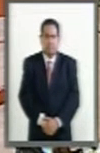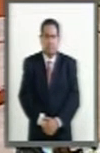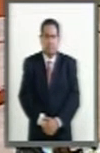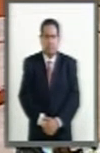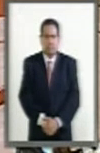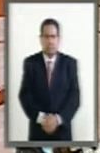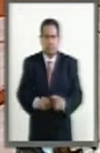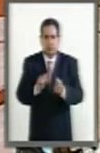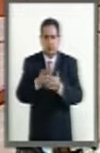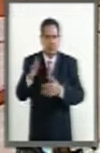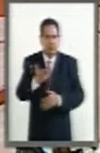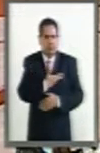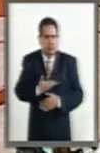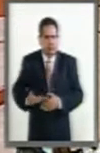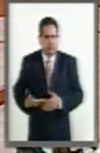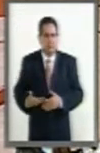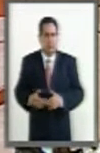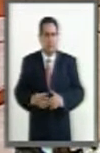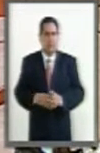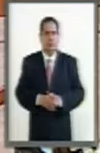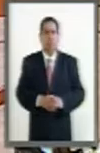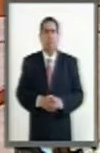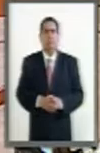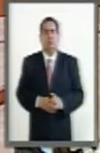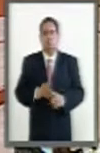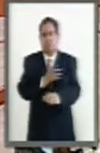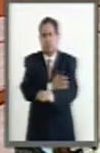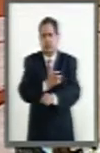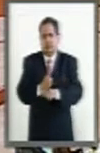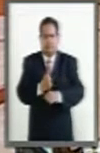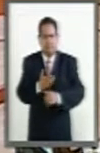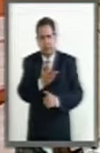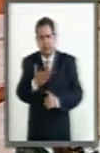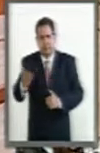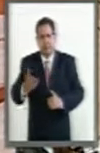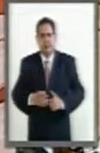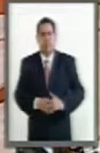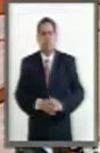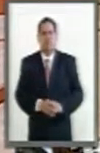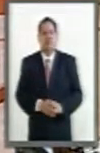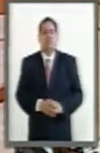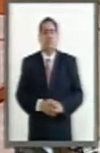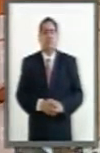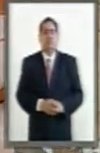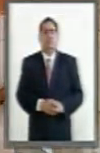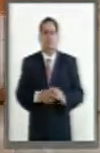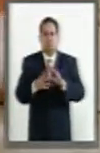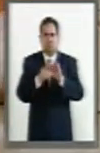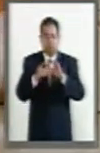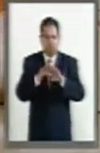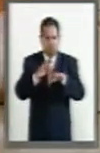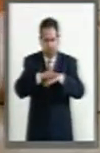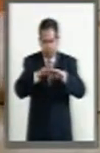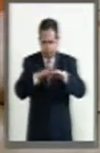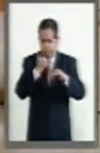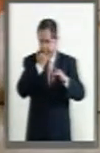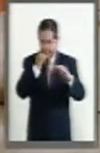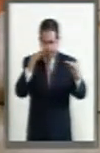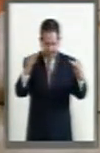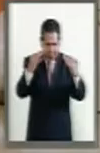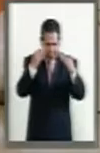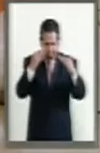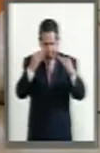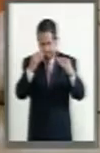Muchas gracias, presidente. Compañeras y compañeros, voy a distraer su atención un